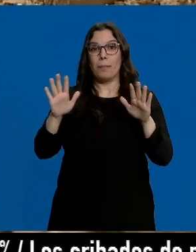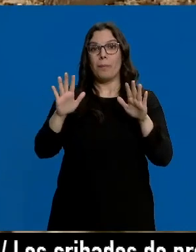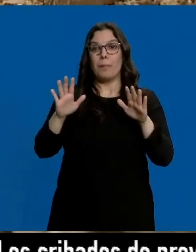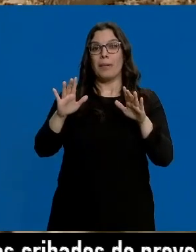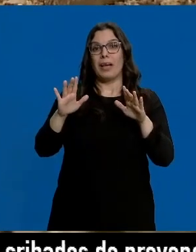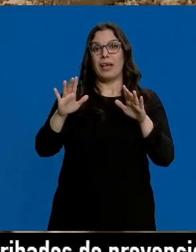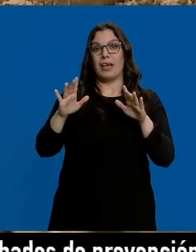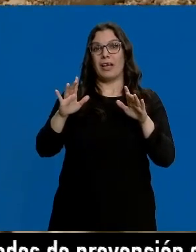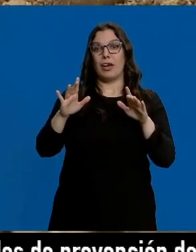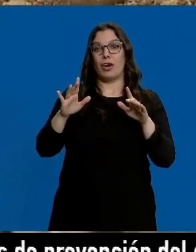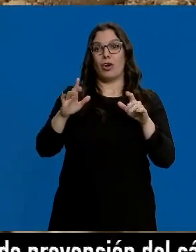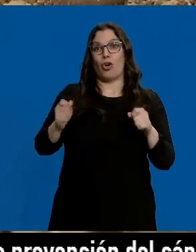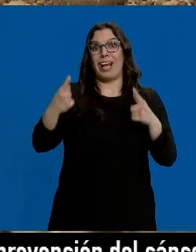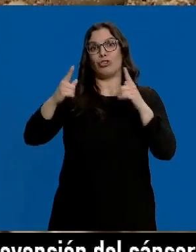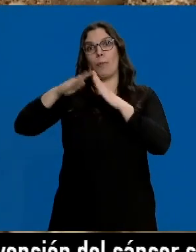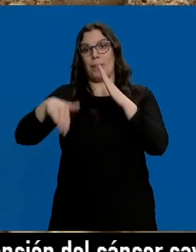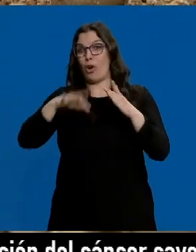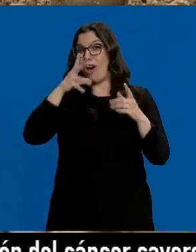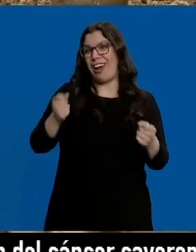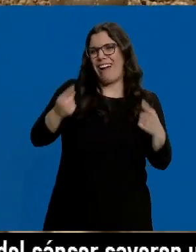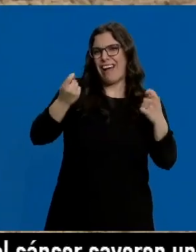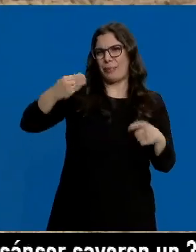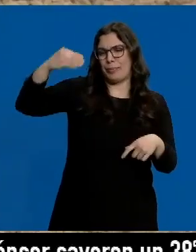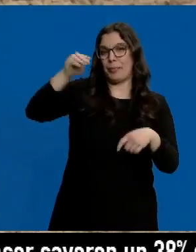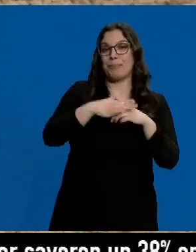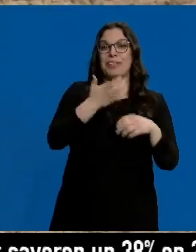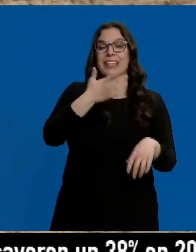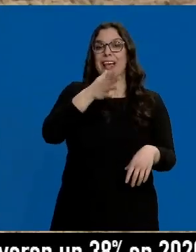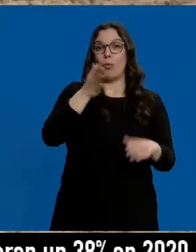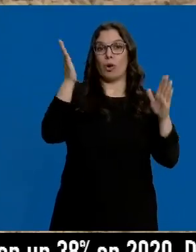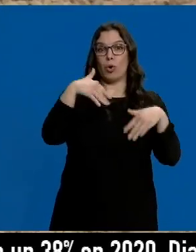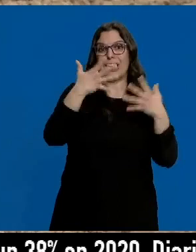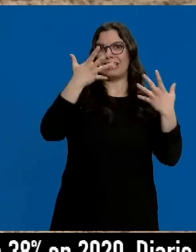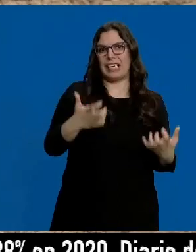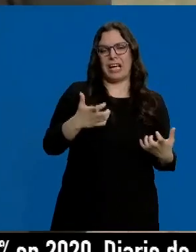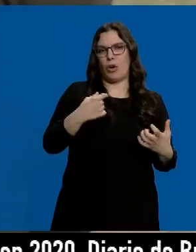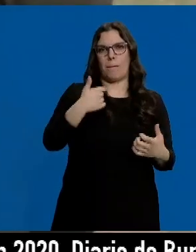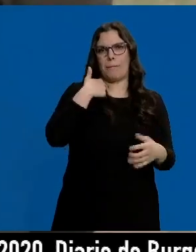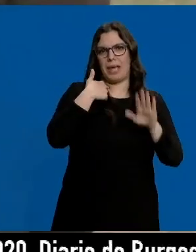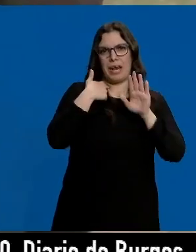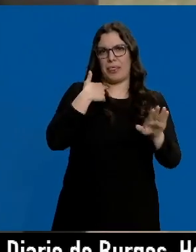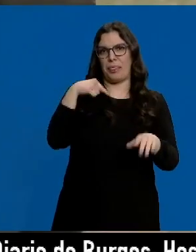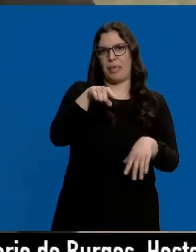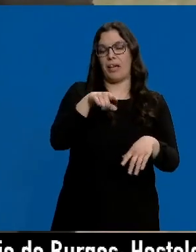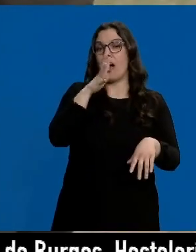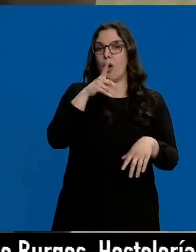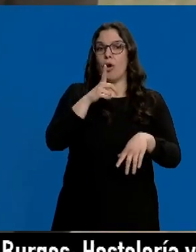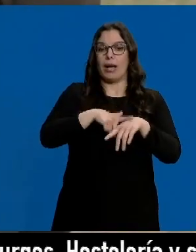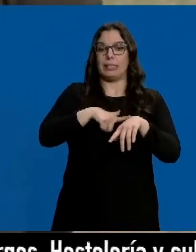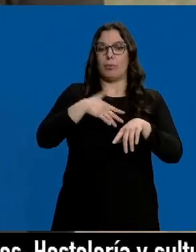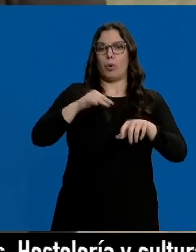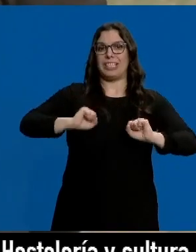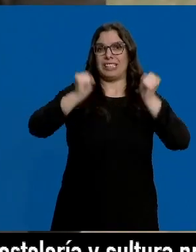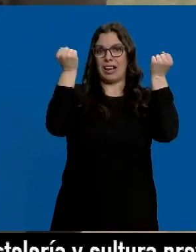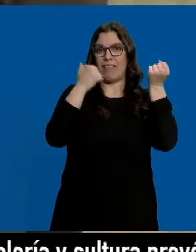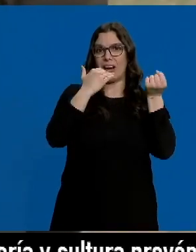costes no estaban tan disparados como ahora. Y sin agua, el cereal de secano traerá pérdidas. Todavía estamos a tiempo de